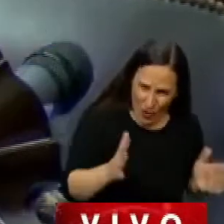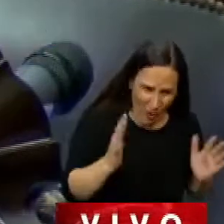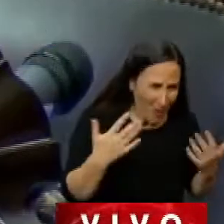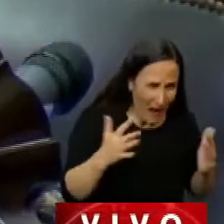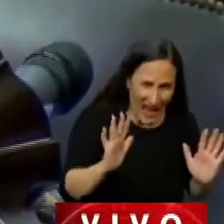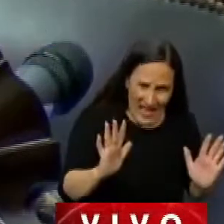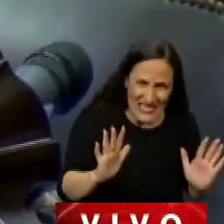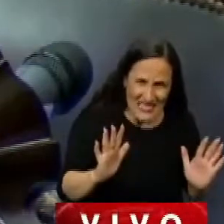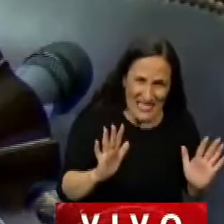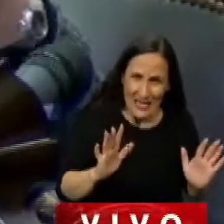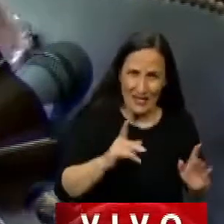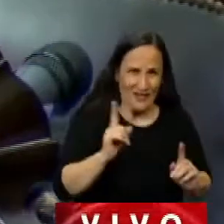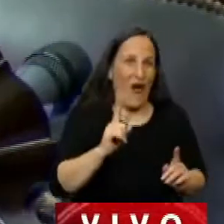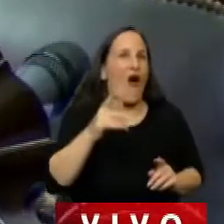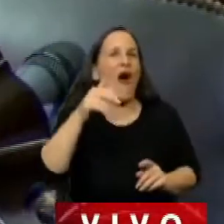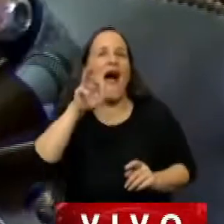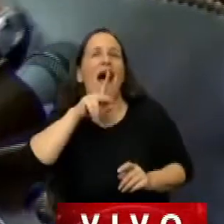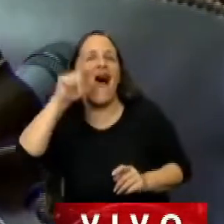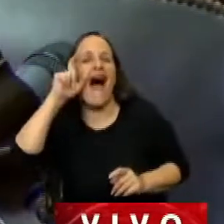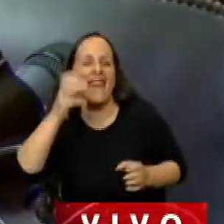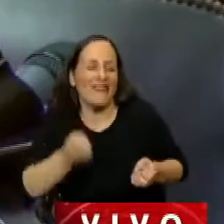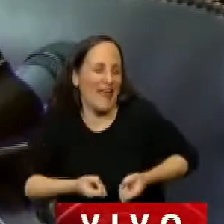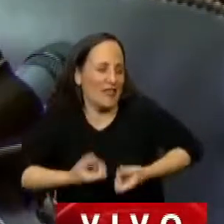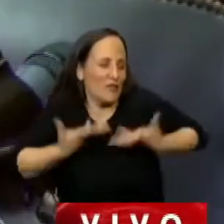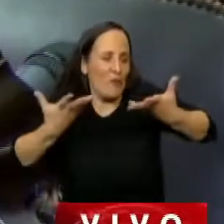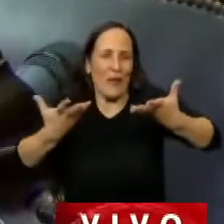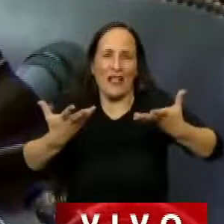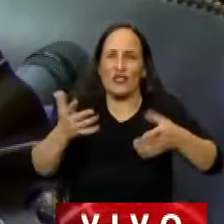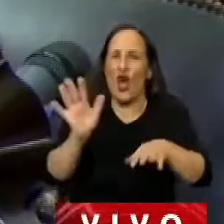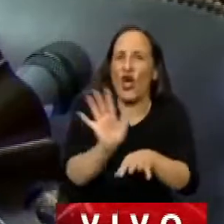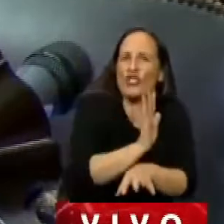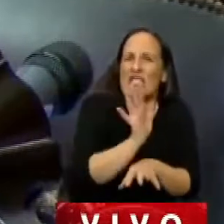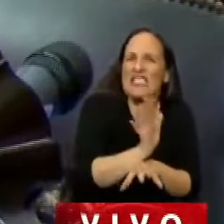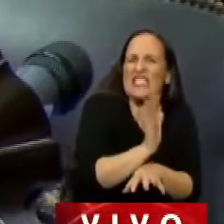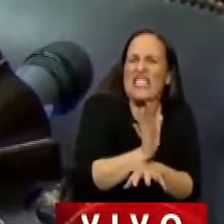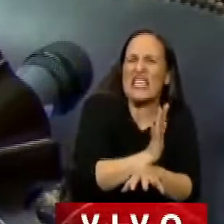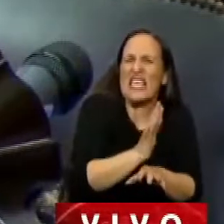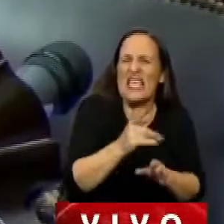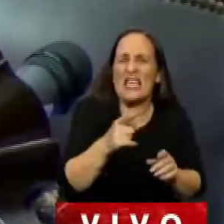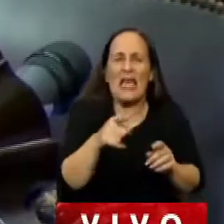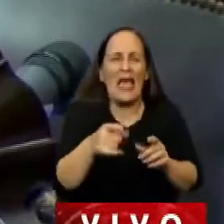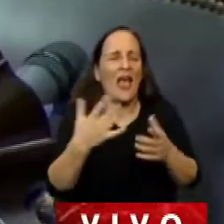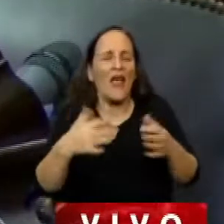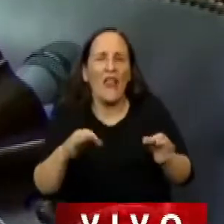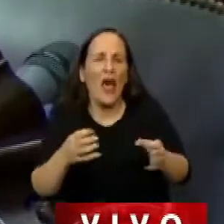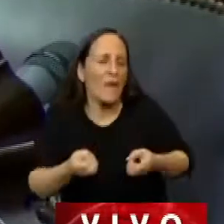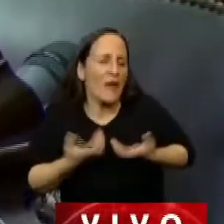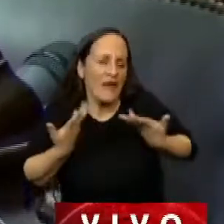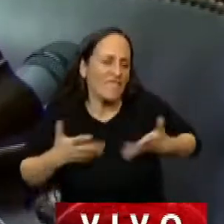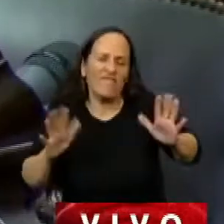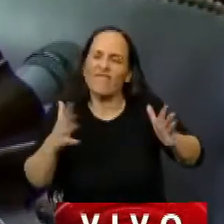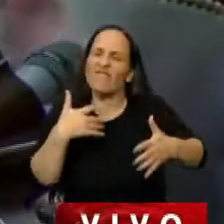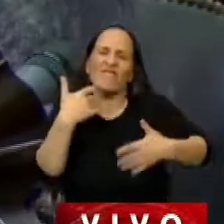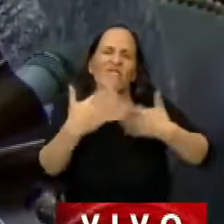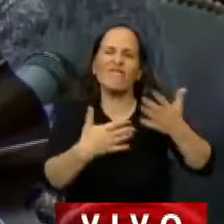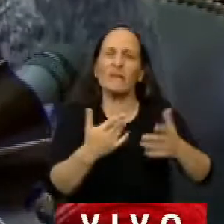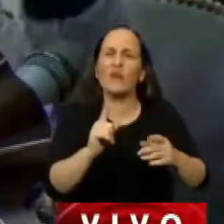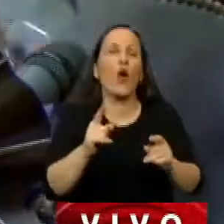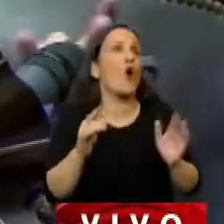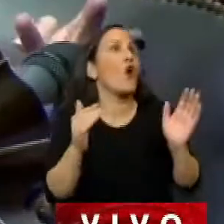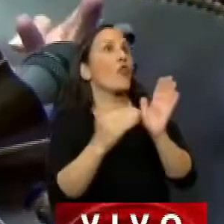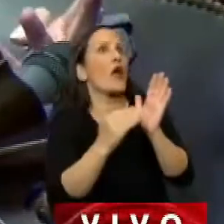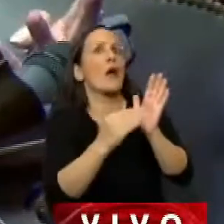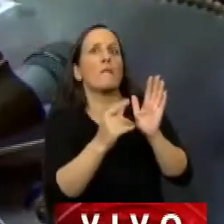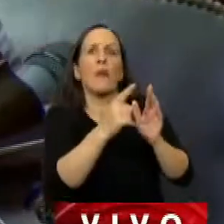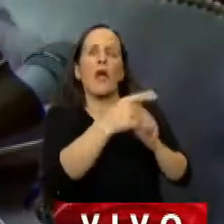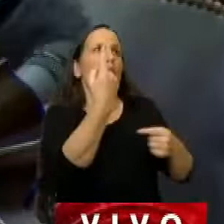cualquier expresión del cine a lo que quieran las plataformas o cualquier expresión de la industria